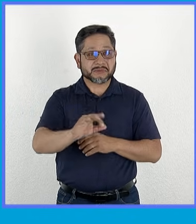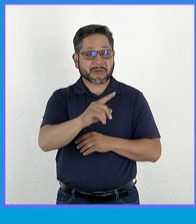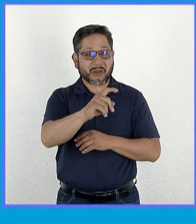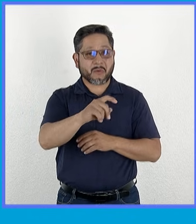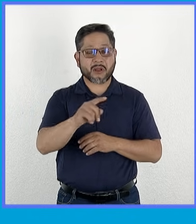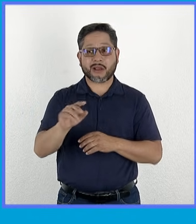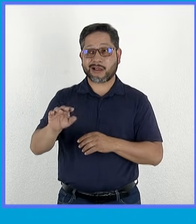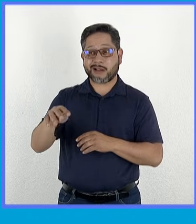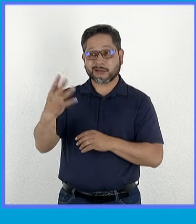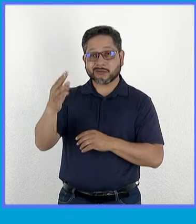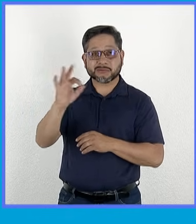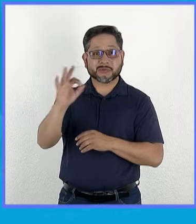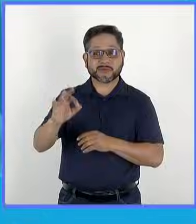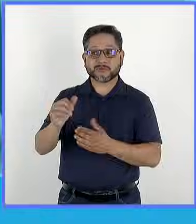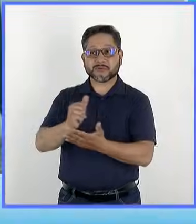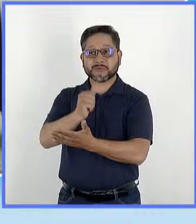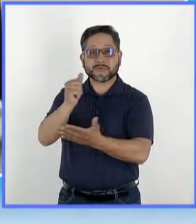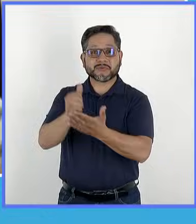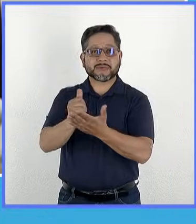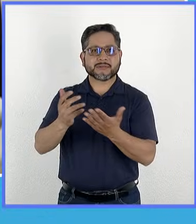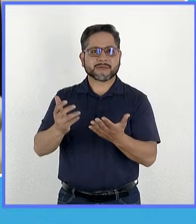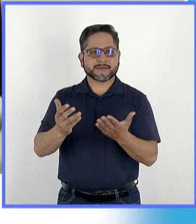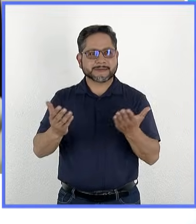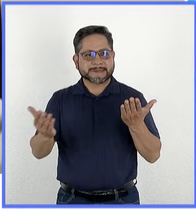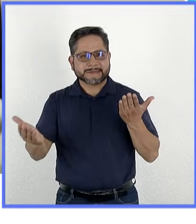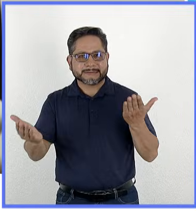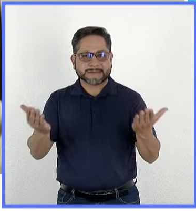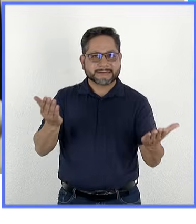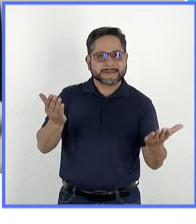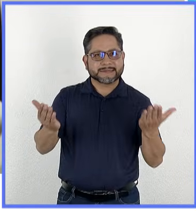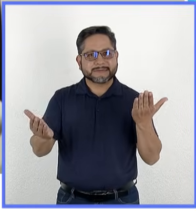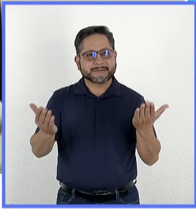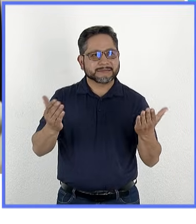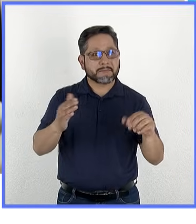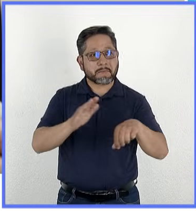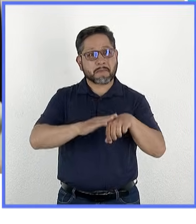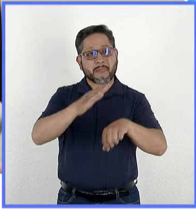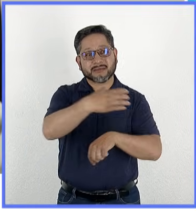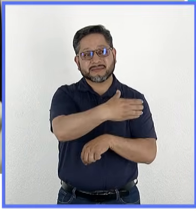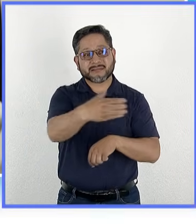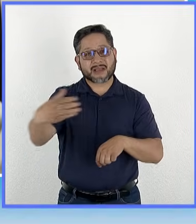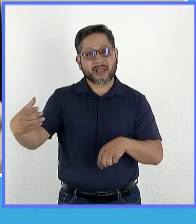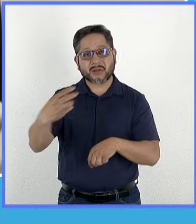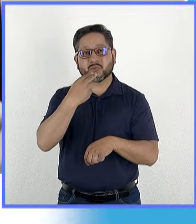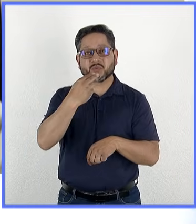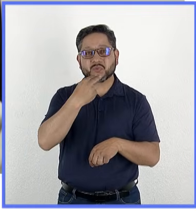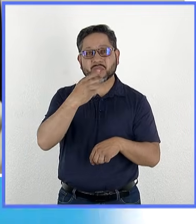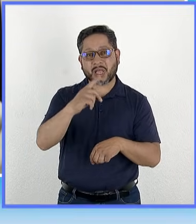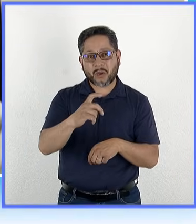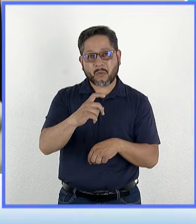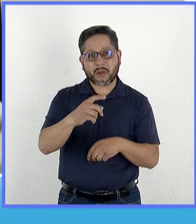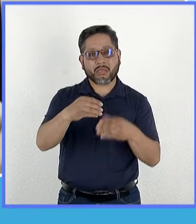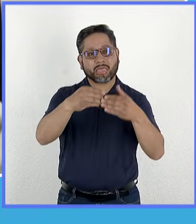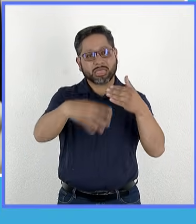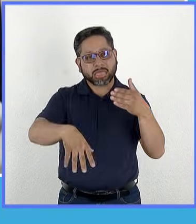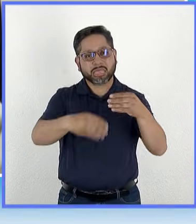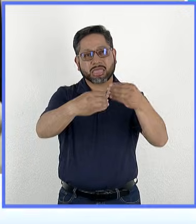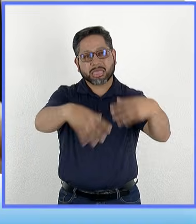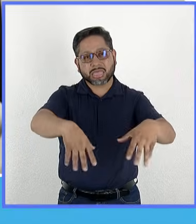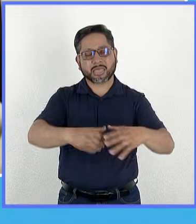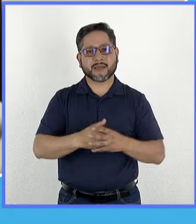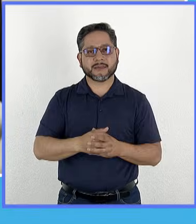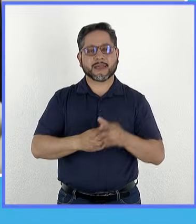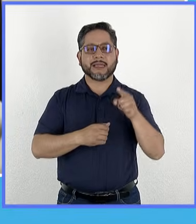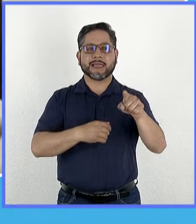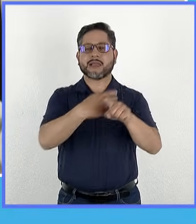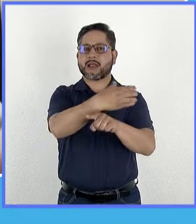el país está en las ciudades, pues entonces tenemos que empezar a balancear esos usos y a ser eficientes en todos los sectores, ¿no? En